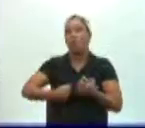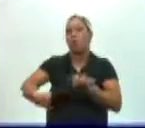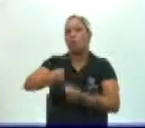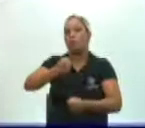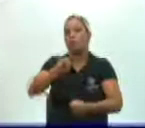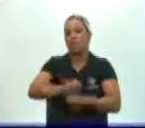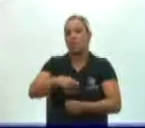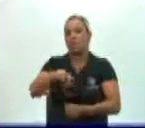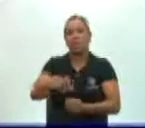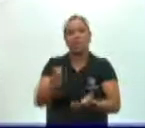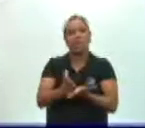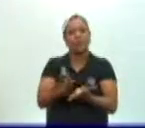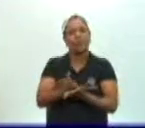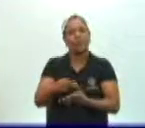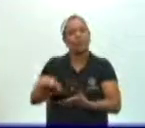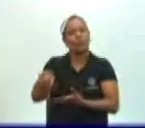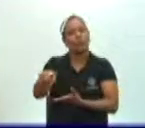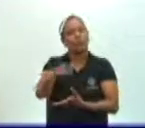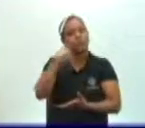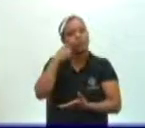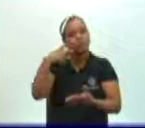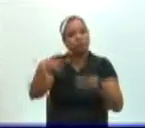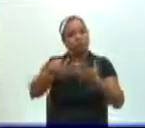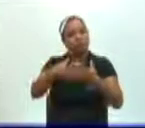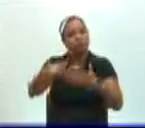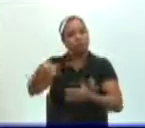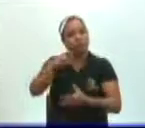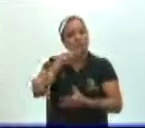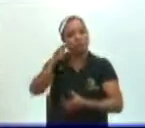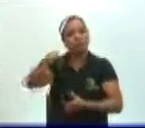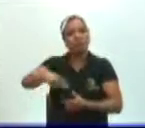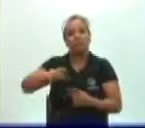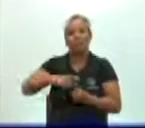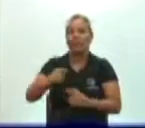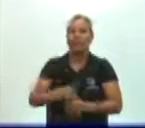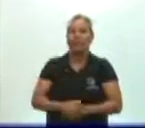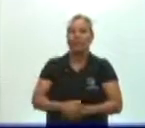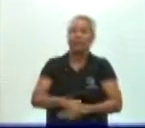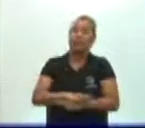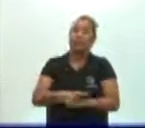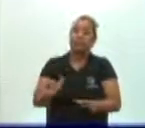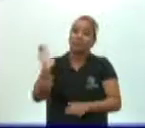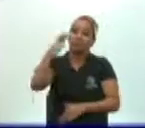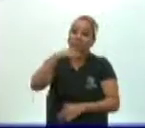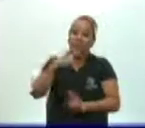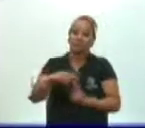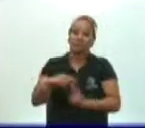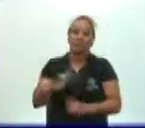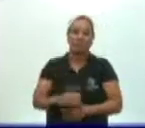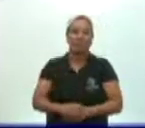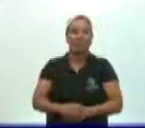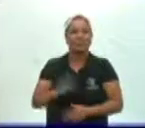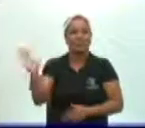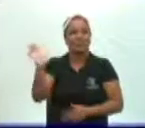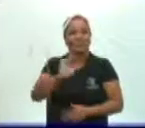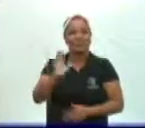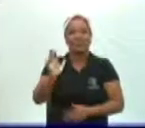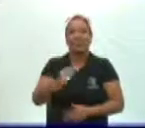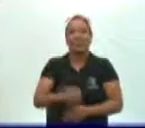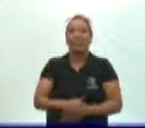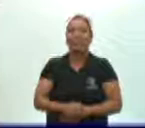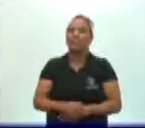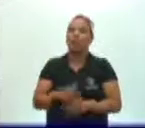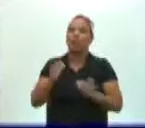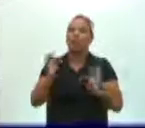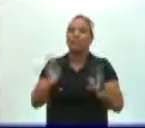los resultados de esta tarea. Bueno, ahora sí, ya no me queda tiempo para más. Nos estamos despidiendo con la convicción de